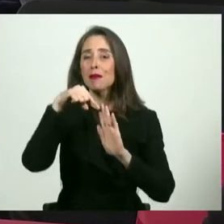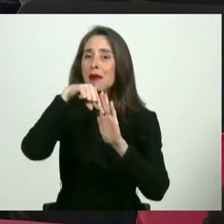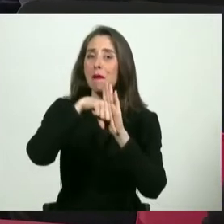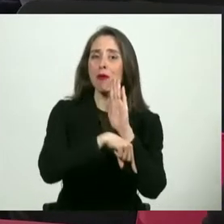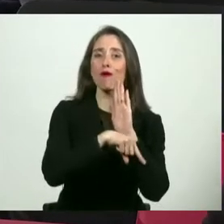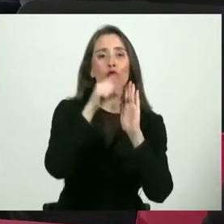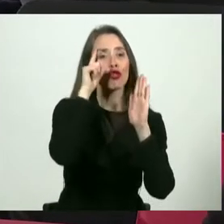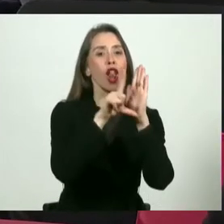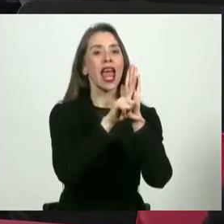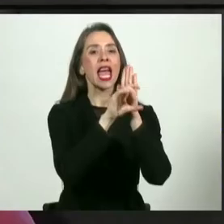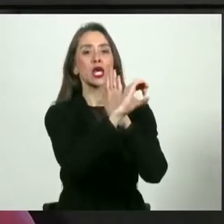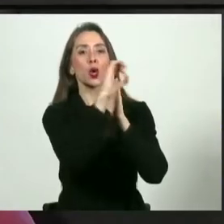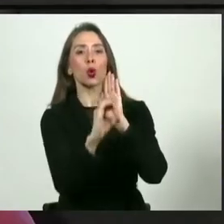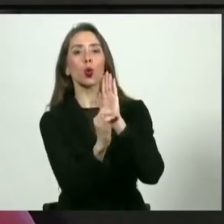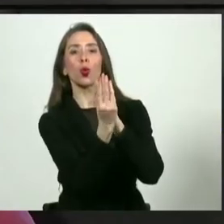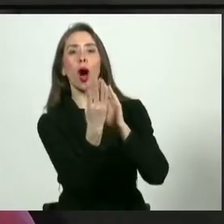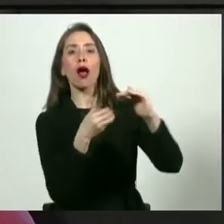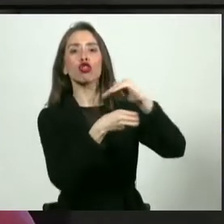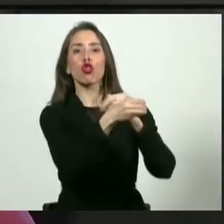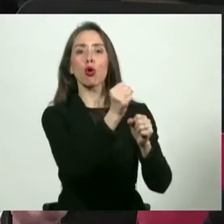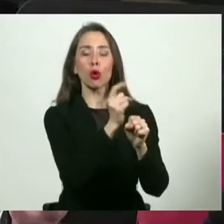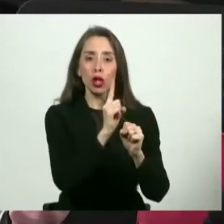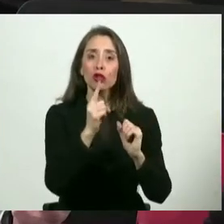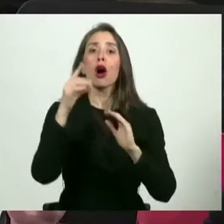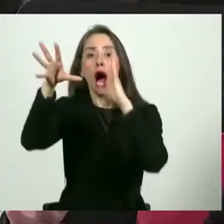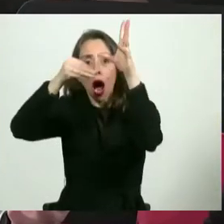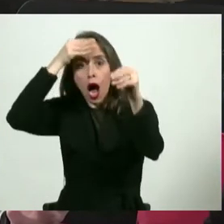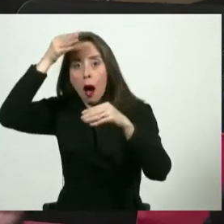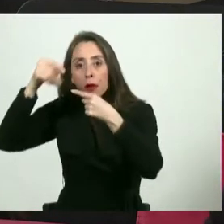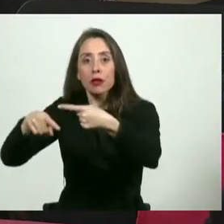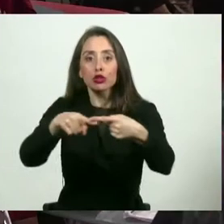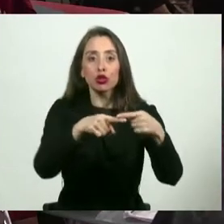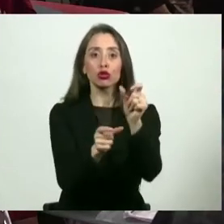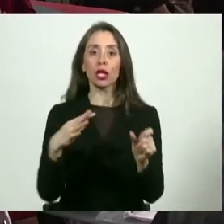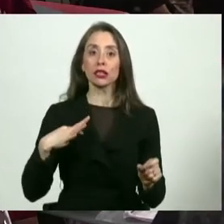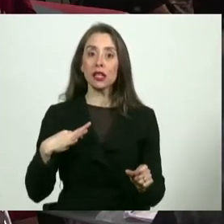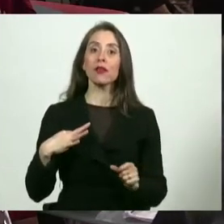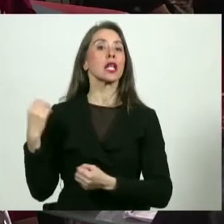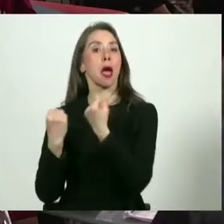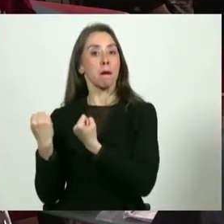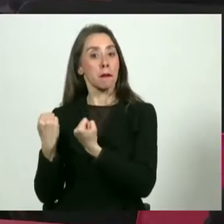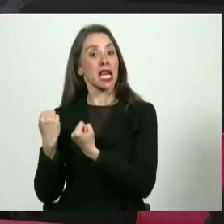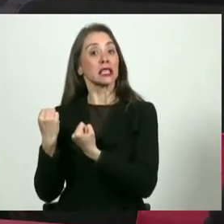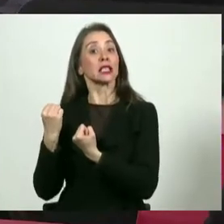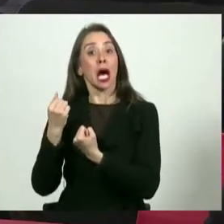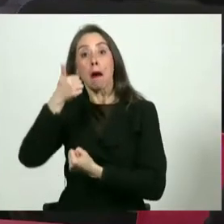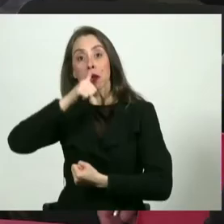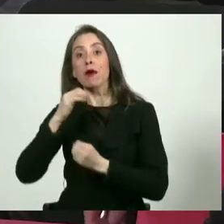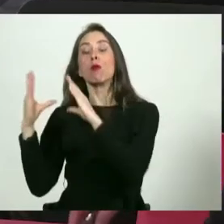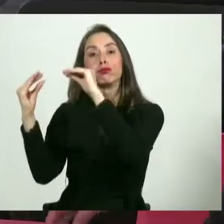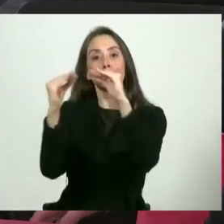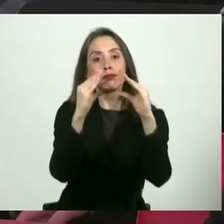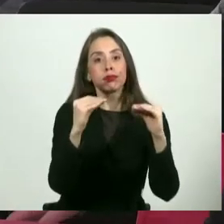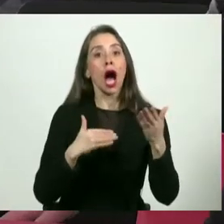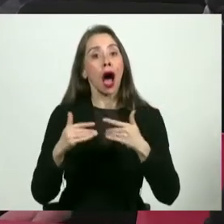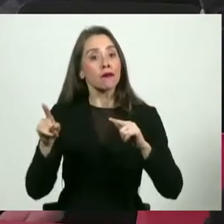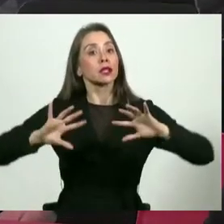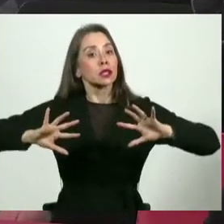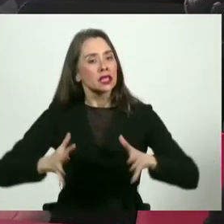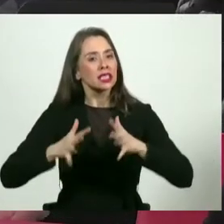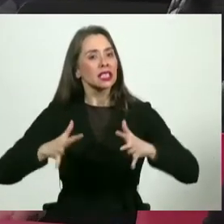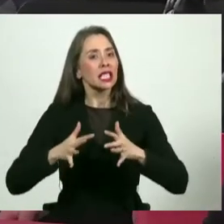la cuota. Esto es parte de los aprendizajes que hemos obtenido del diálogo con la sociedad civil y también con el sector privado, porque en el sector privado a veces se hacen esfuerzos